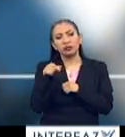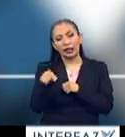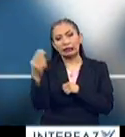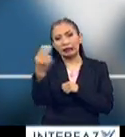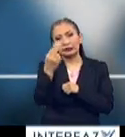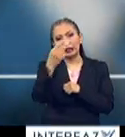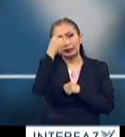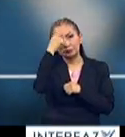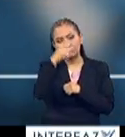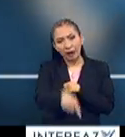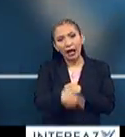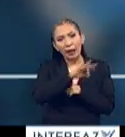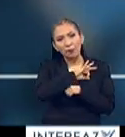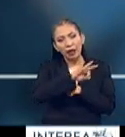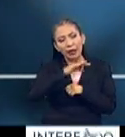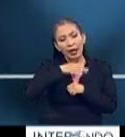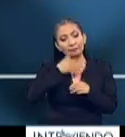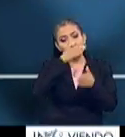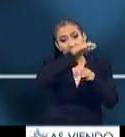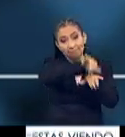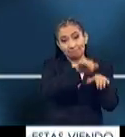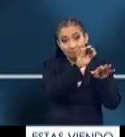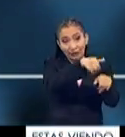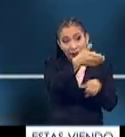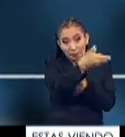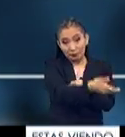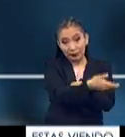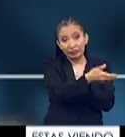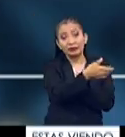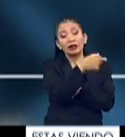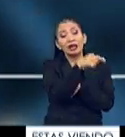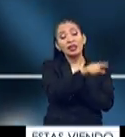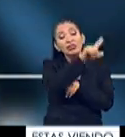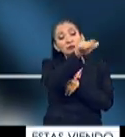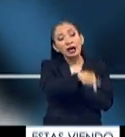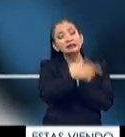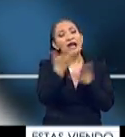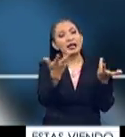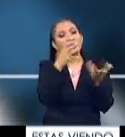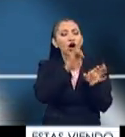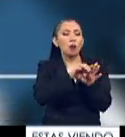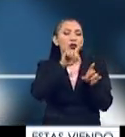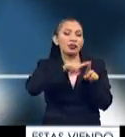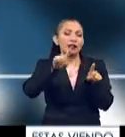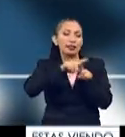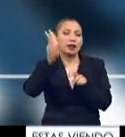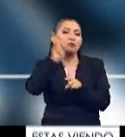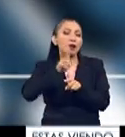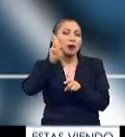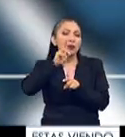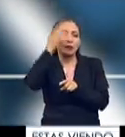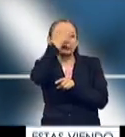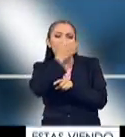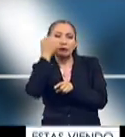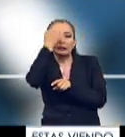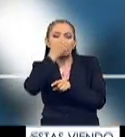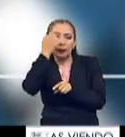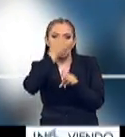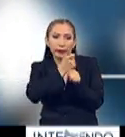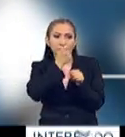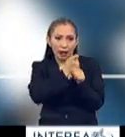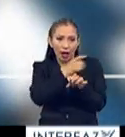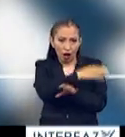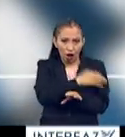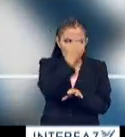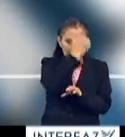necesarias para poder participar. Y posteriormente haces una serie de pruebas. Primeramente